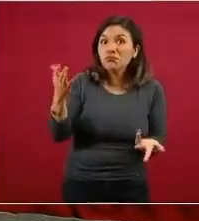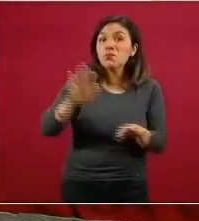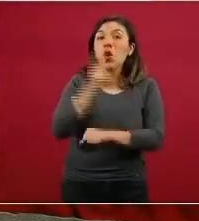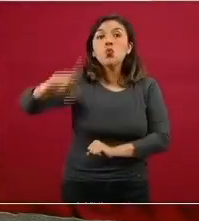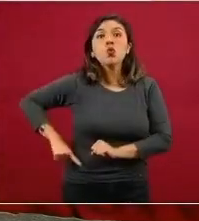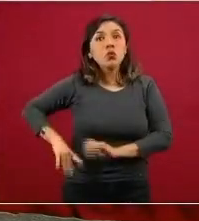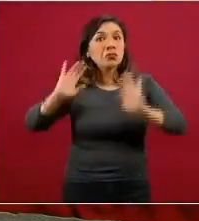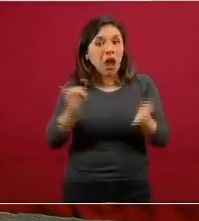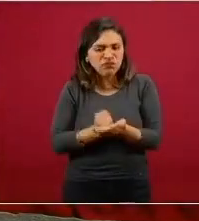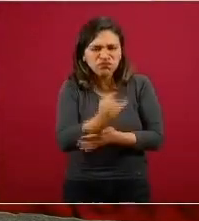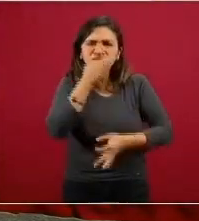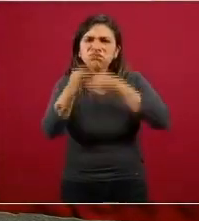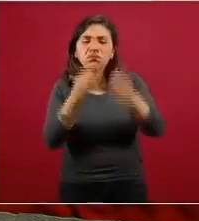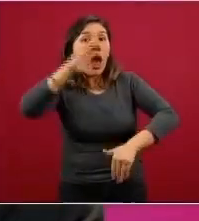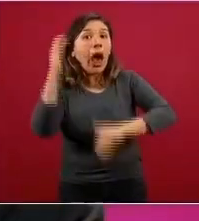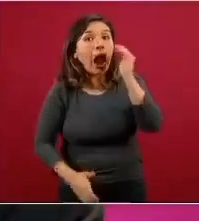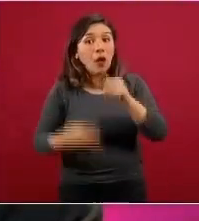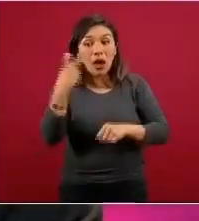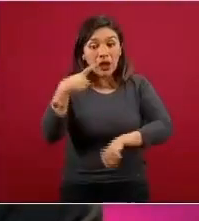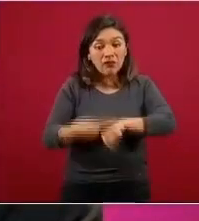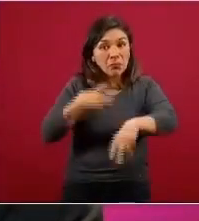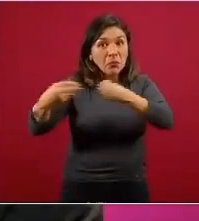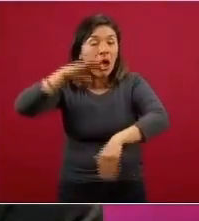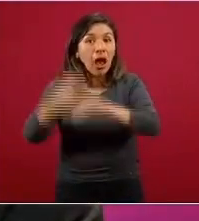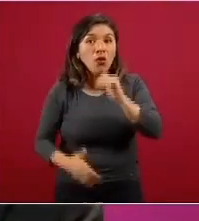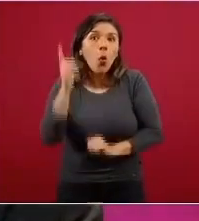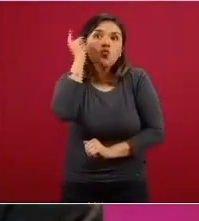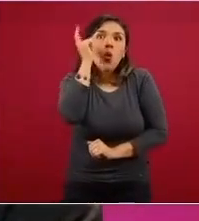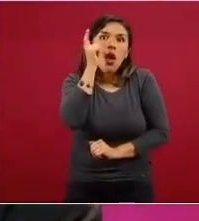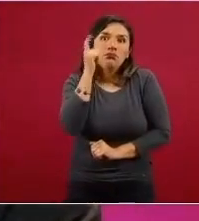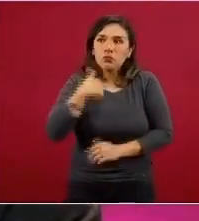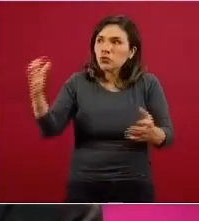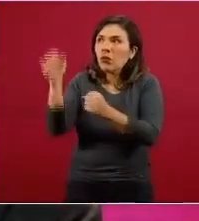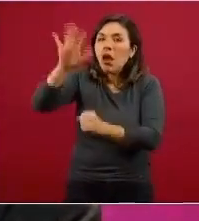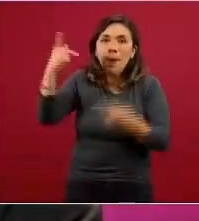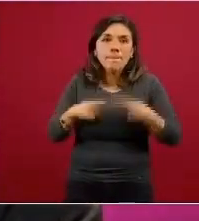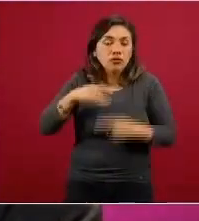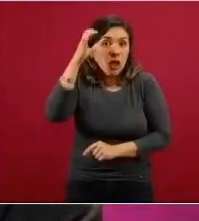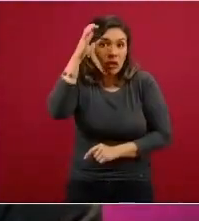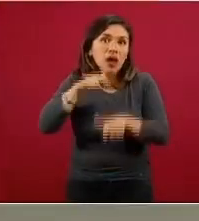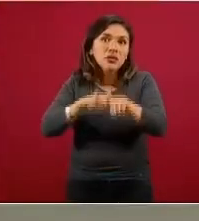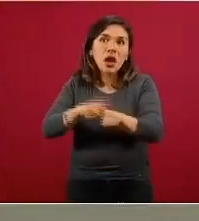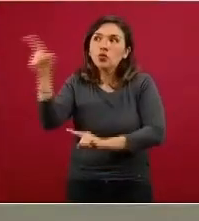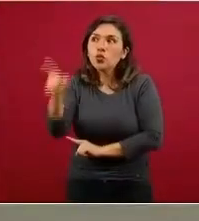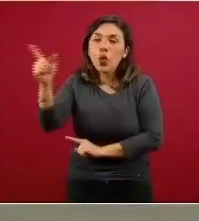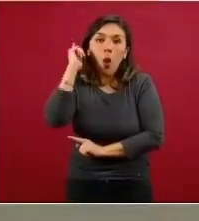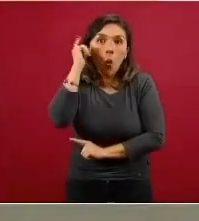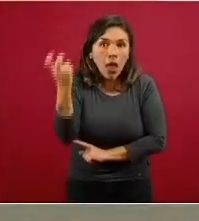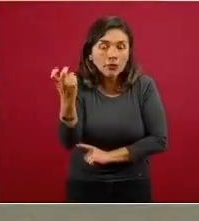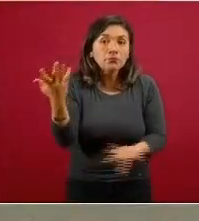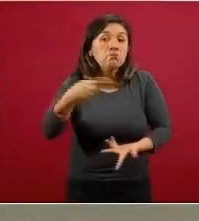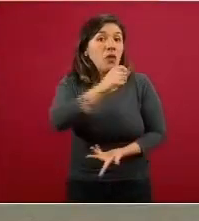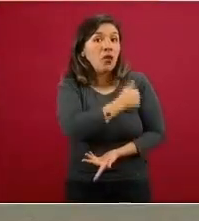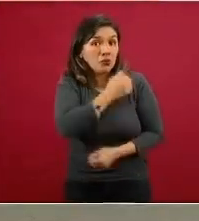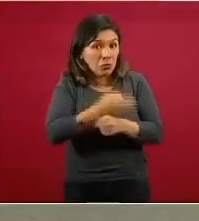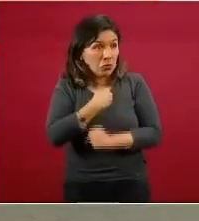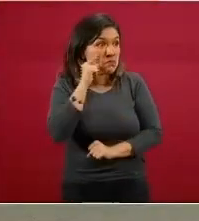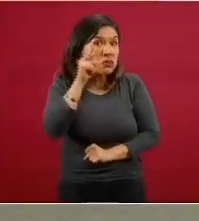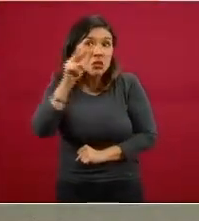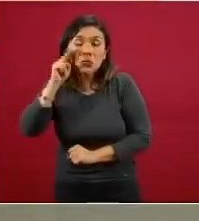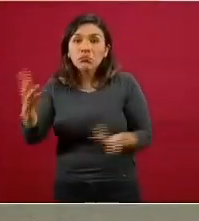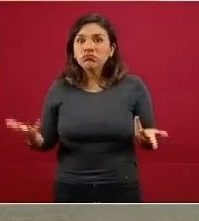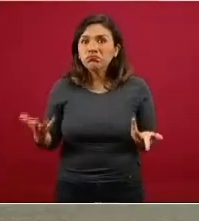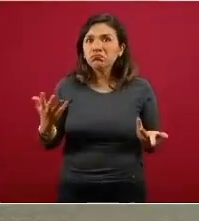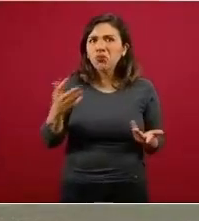que el gobierno ha tomado esa decisión de anunciar el fin de la epidemia, pues deseamos por la población de China que se conserve este propósito. Desafortunadamente, lo que hemos visto